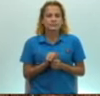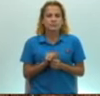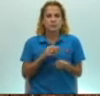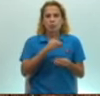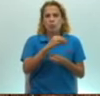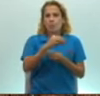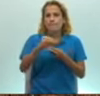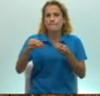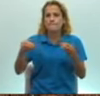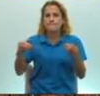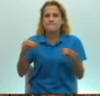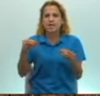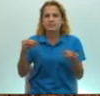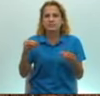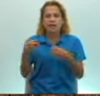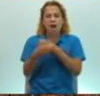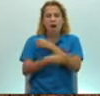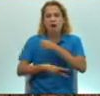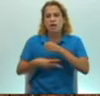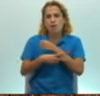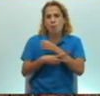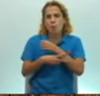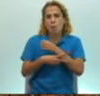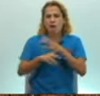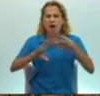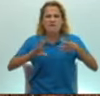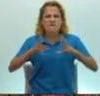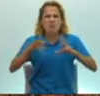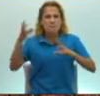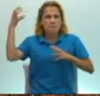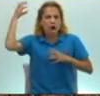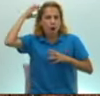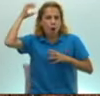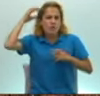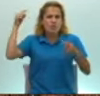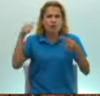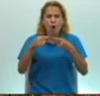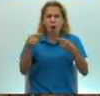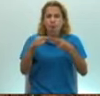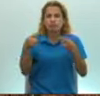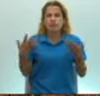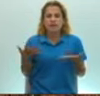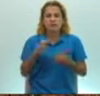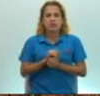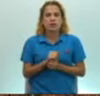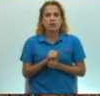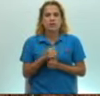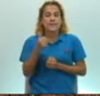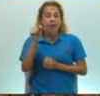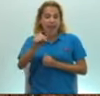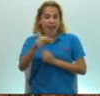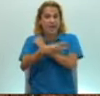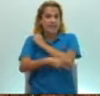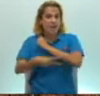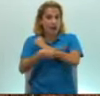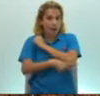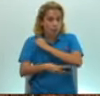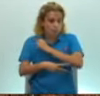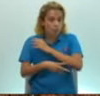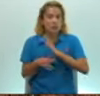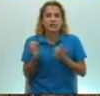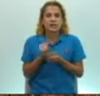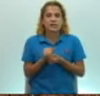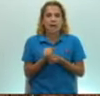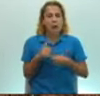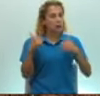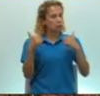ejército van también a convertir, a llevar a punto de mira a la república como forma de gobierno, y las contradicciones, si bien